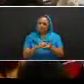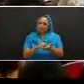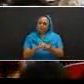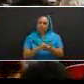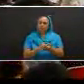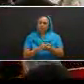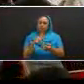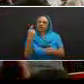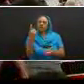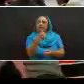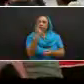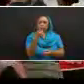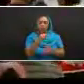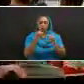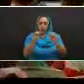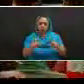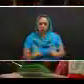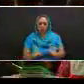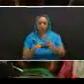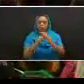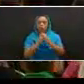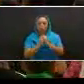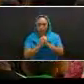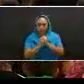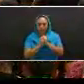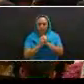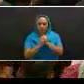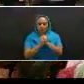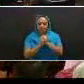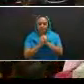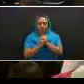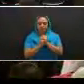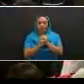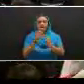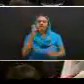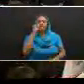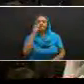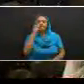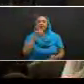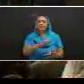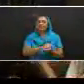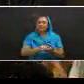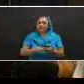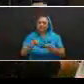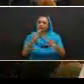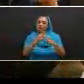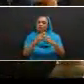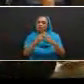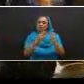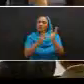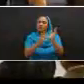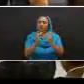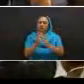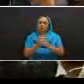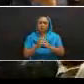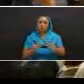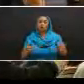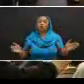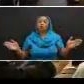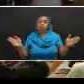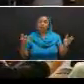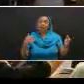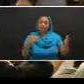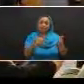el pueblo podamos orar e interceder también por usted. Padre Santo, en el nombre de Jesús, nos